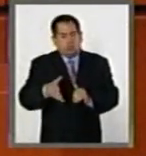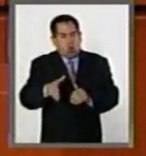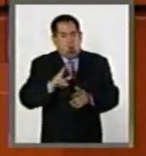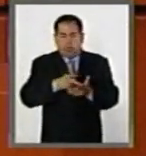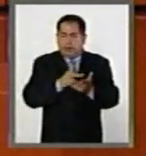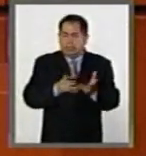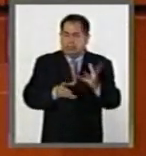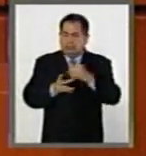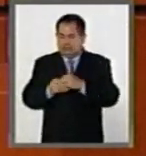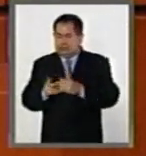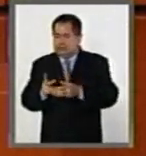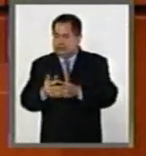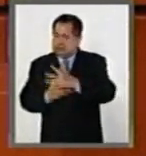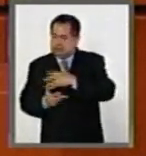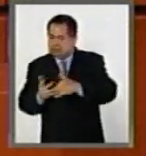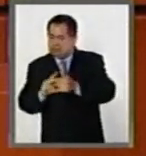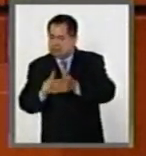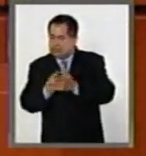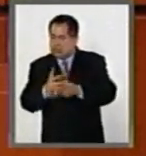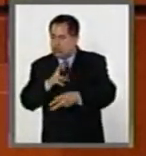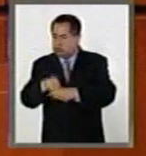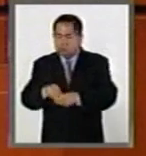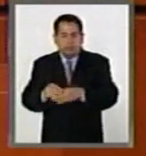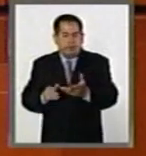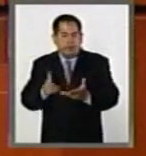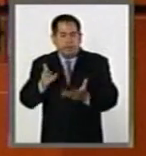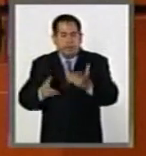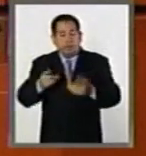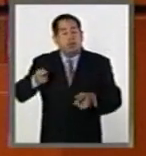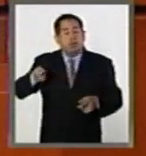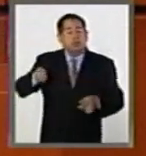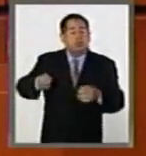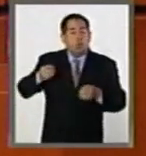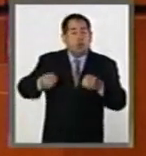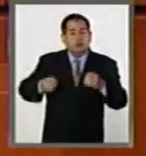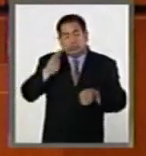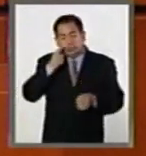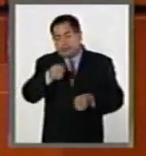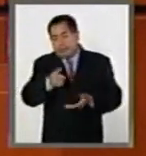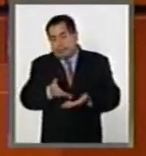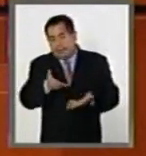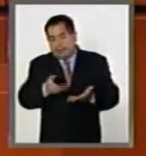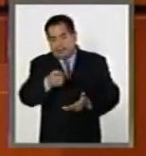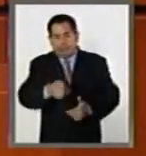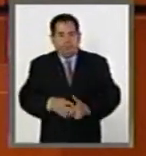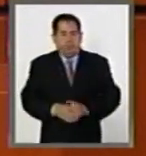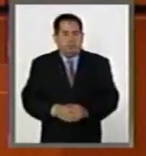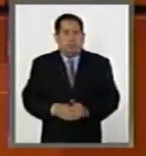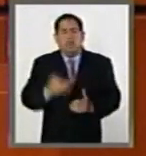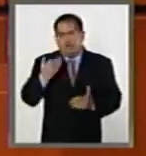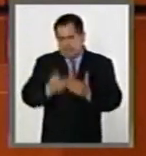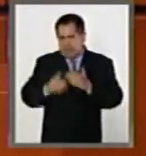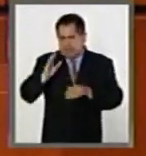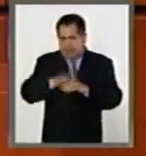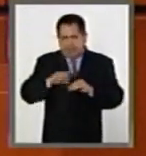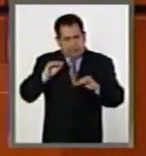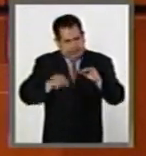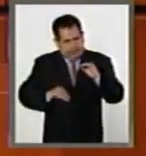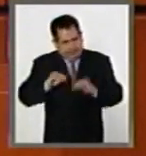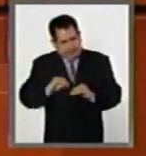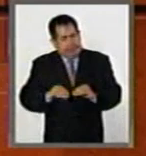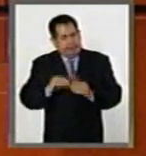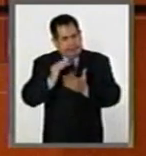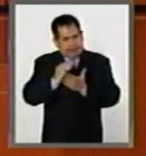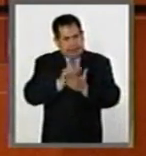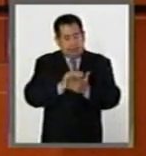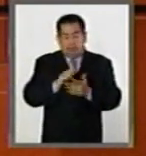reintegración a partir de lo que se determine desde la autoridad de la asistencia social. Falta trabajar esa parte, es muy importante